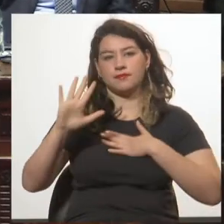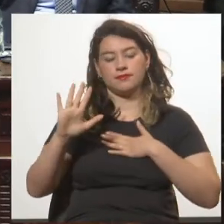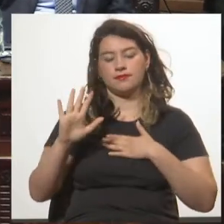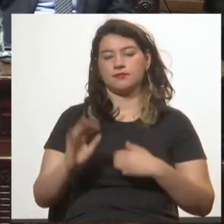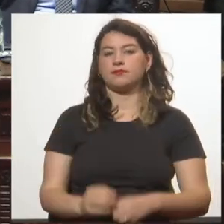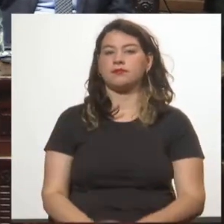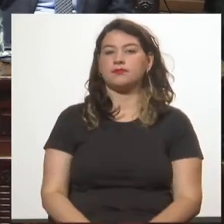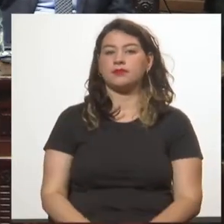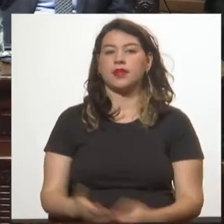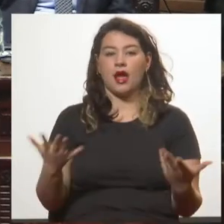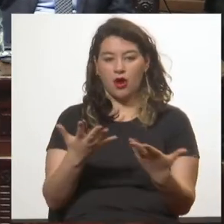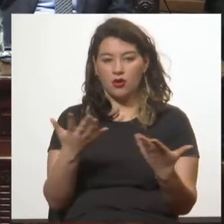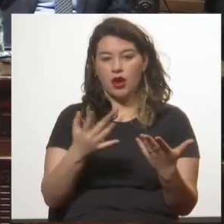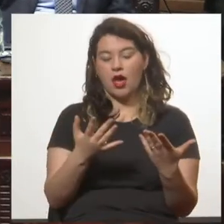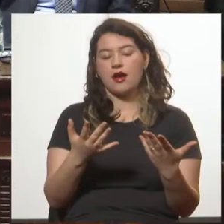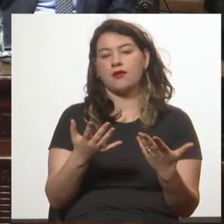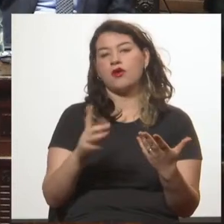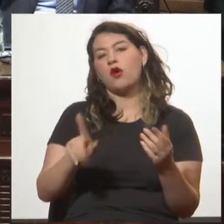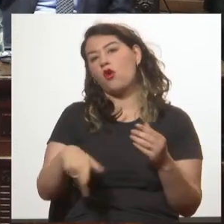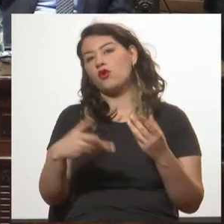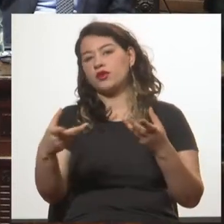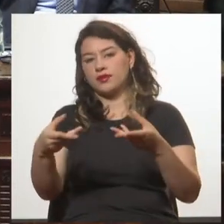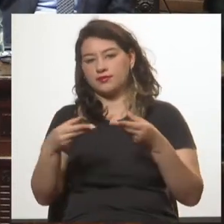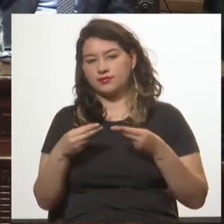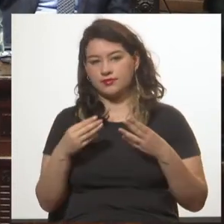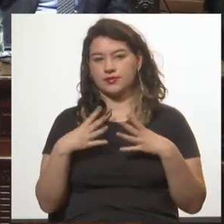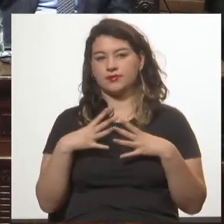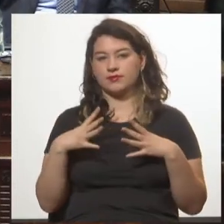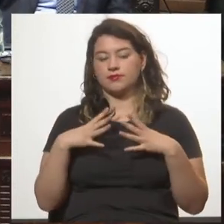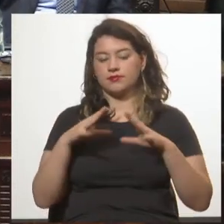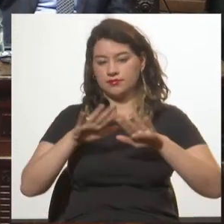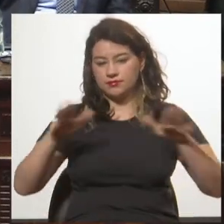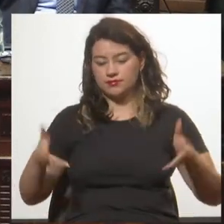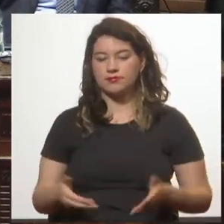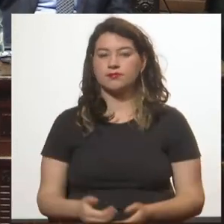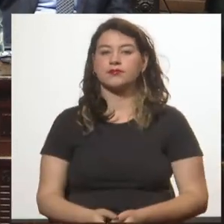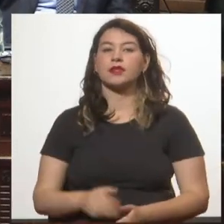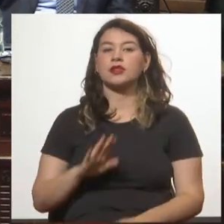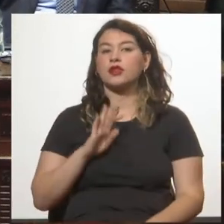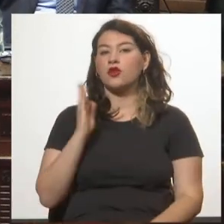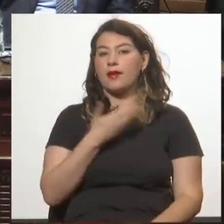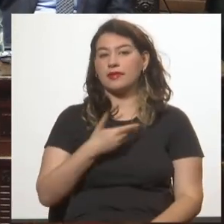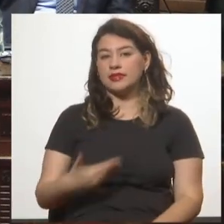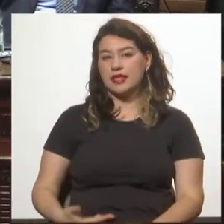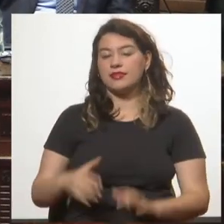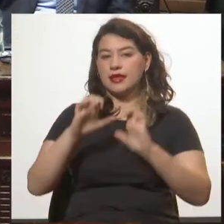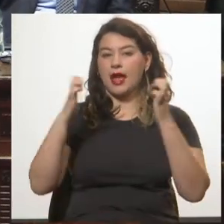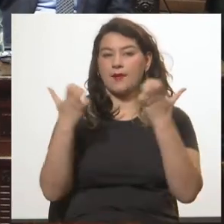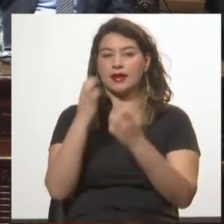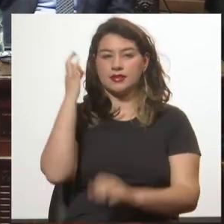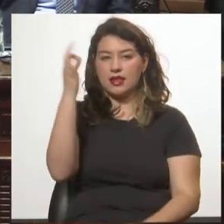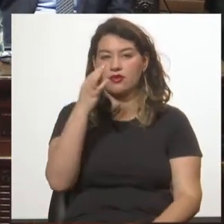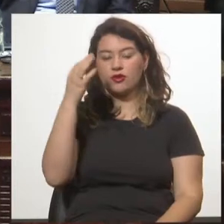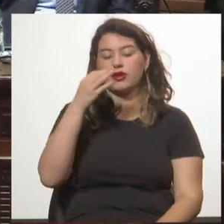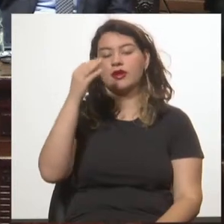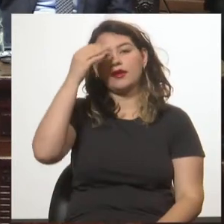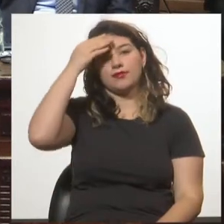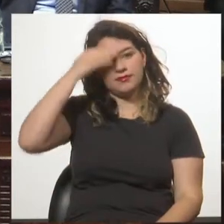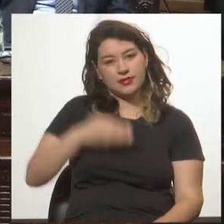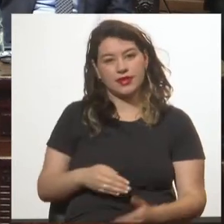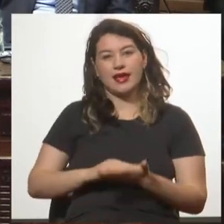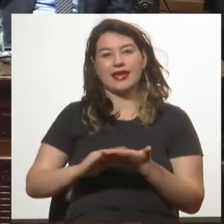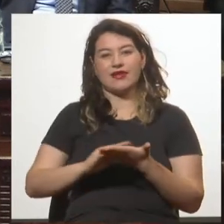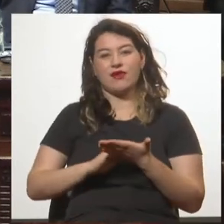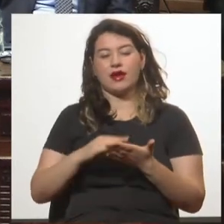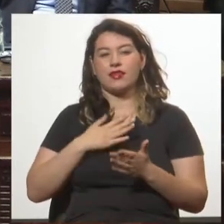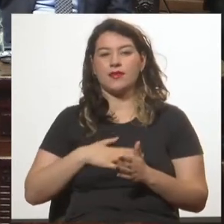estilo desde cuenta de otra solicitud de licencia llega la mes señora presidenta de la cámara de senadores esquivan el artista limón de mi mayor